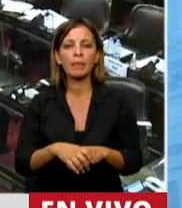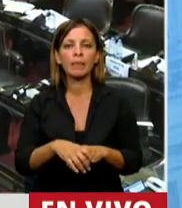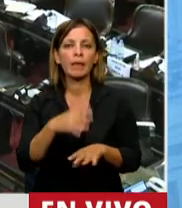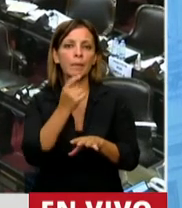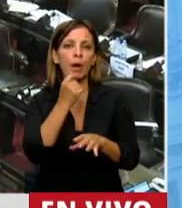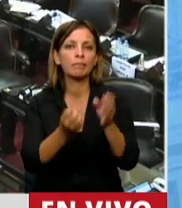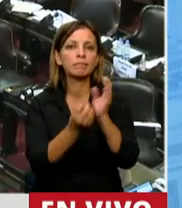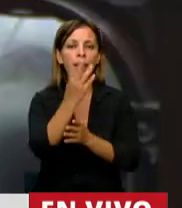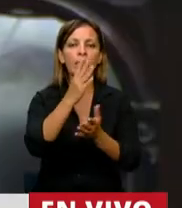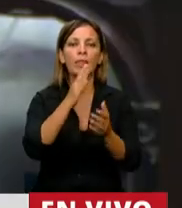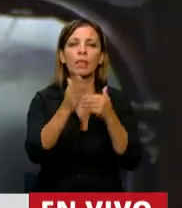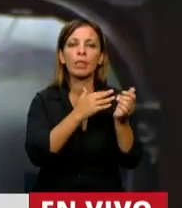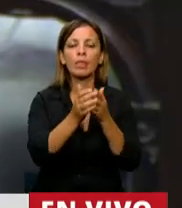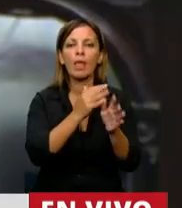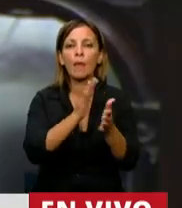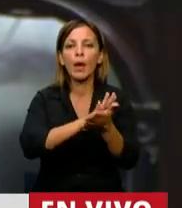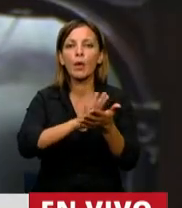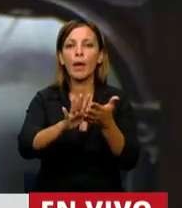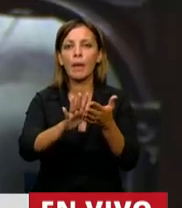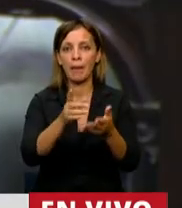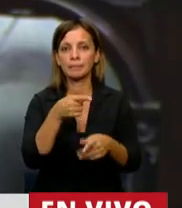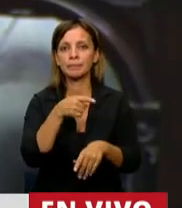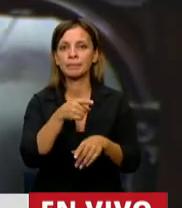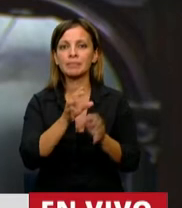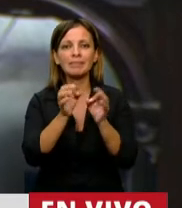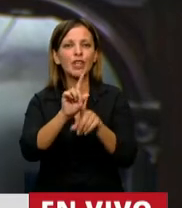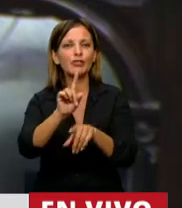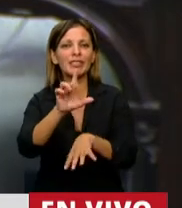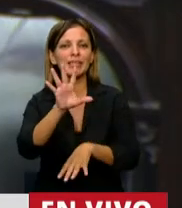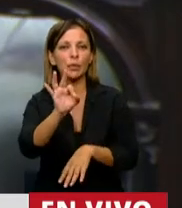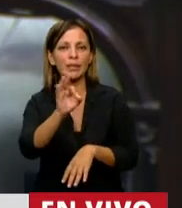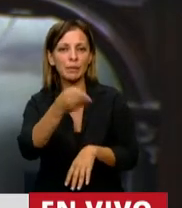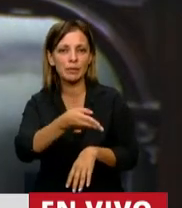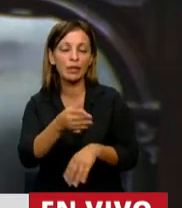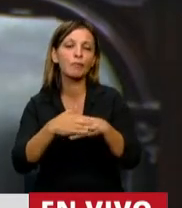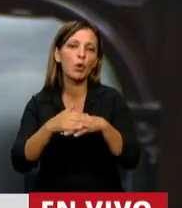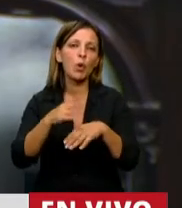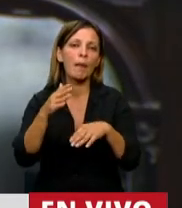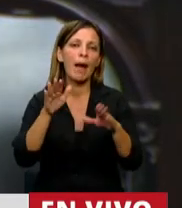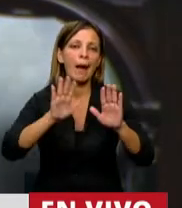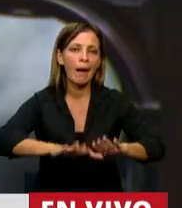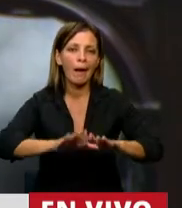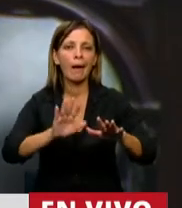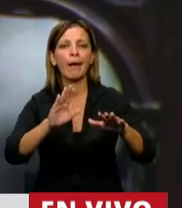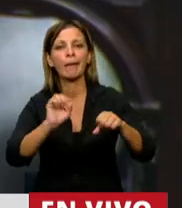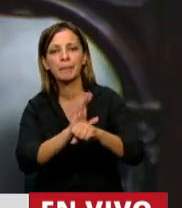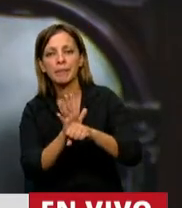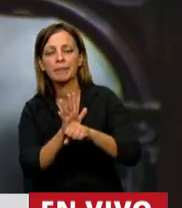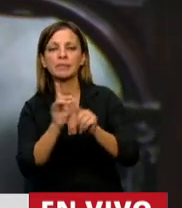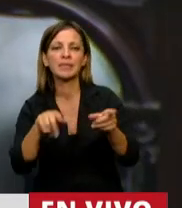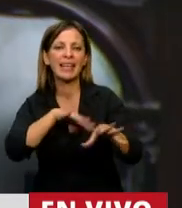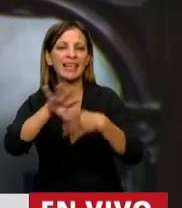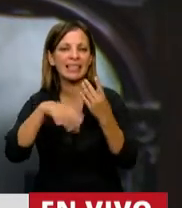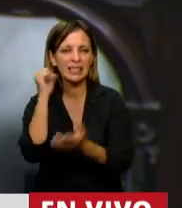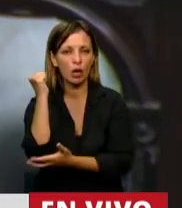obra nueva, una obra que no haya llegado al 50%, en muchas de las obras que por esta pandemia y el resultado a la crisis económica